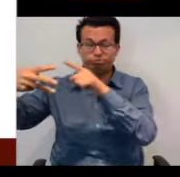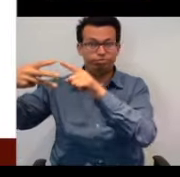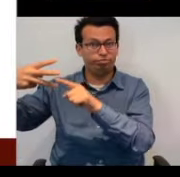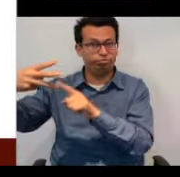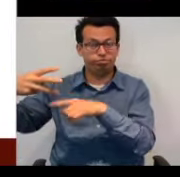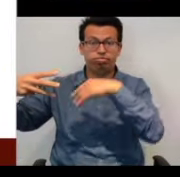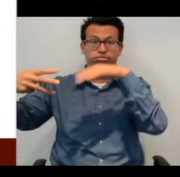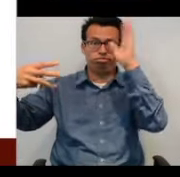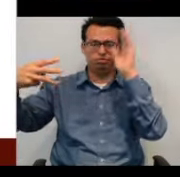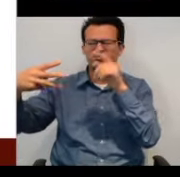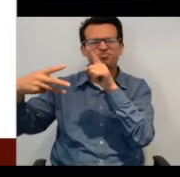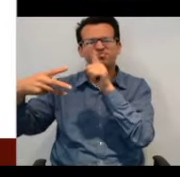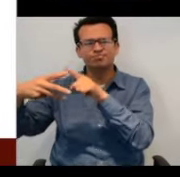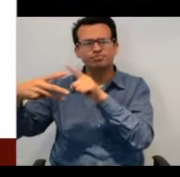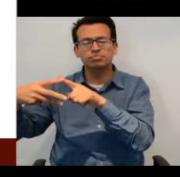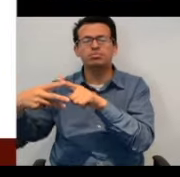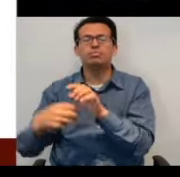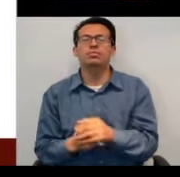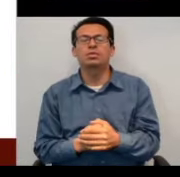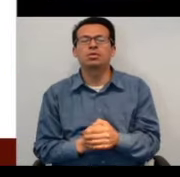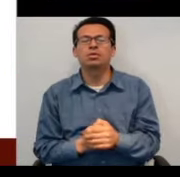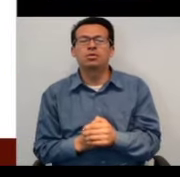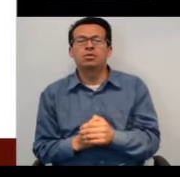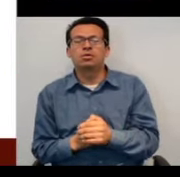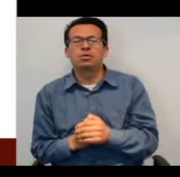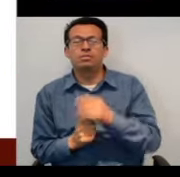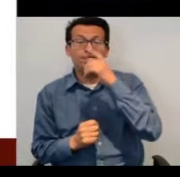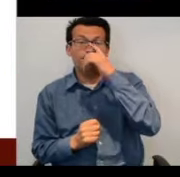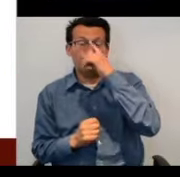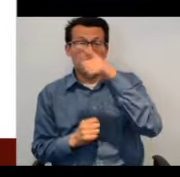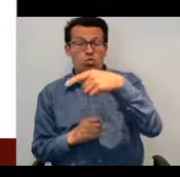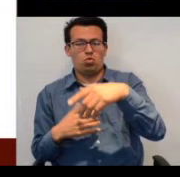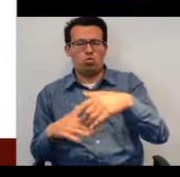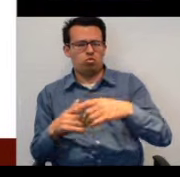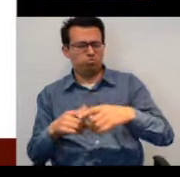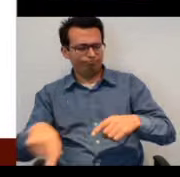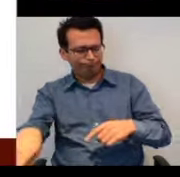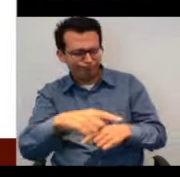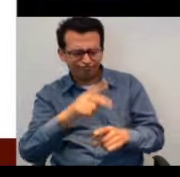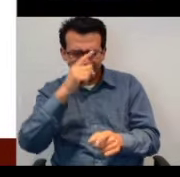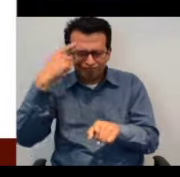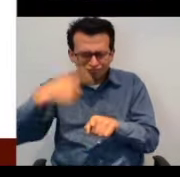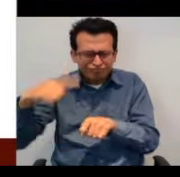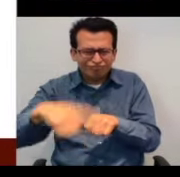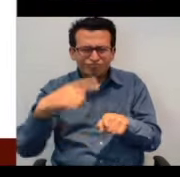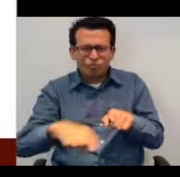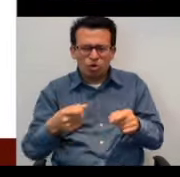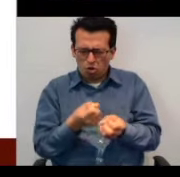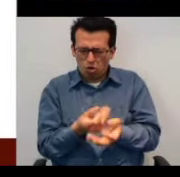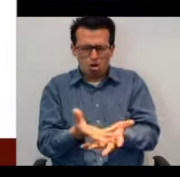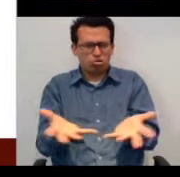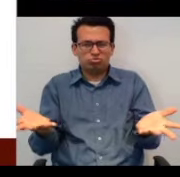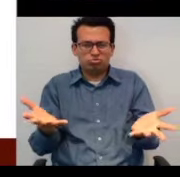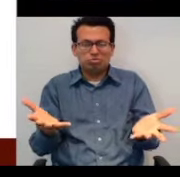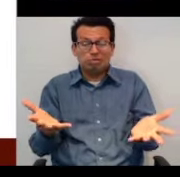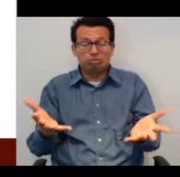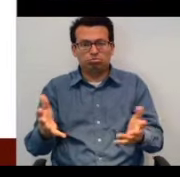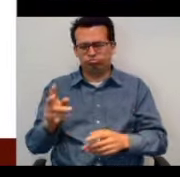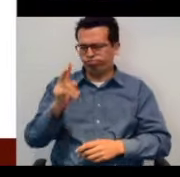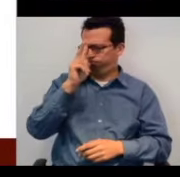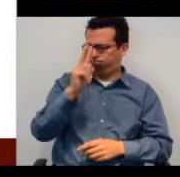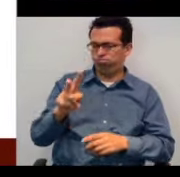inclusiva. El primero de esos aspectos es potenciar y valorar la diversidad. Y esto viene con un gran paréntesis que